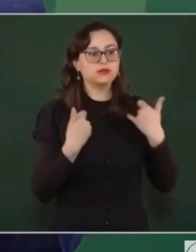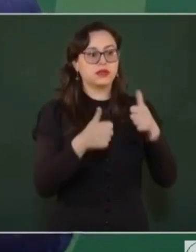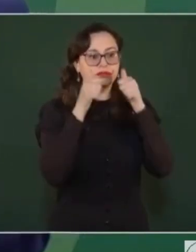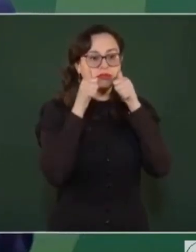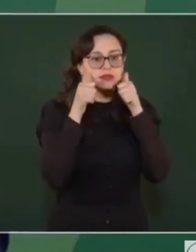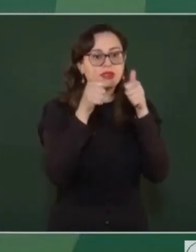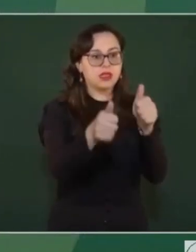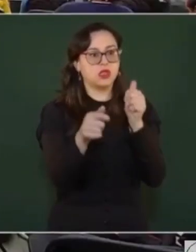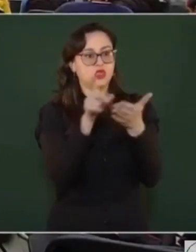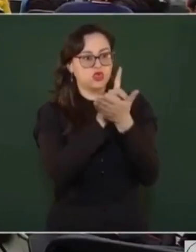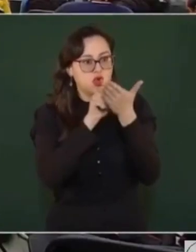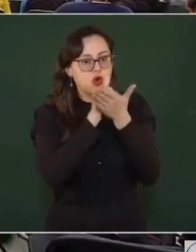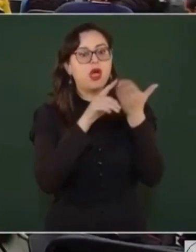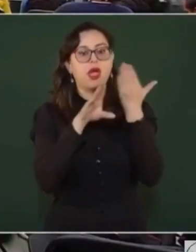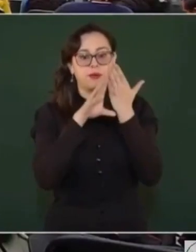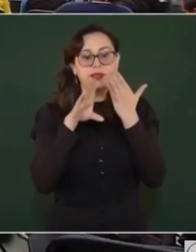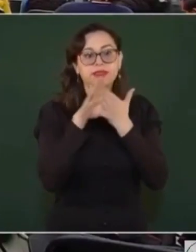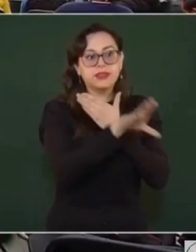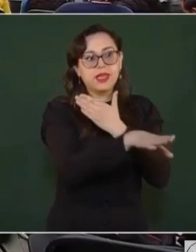Entonces,